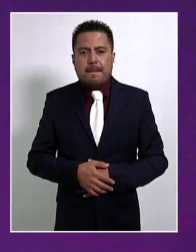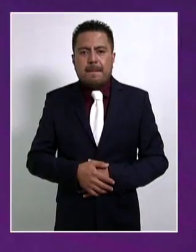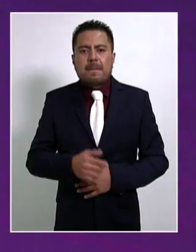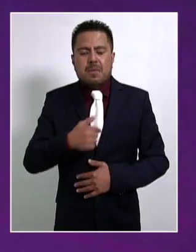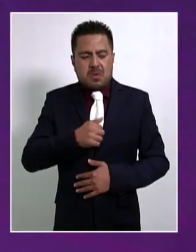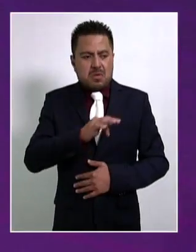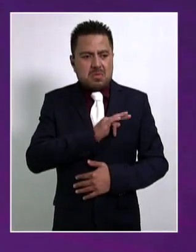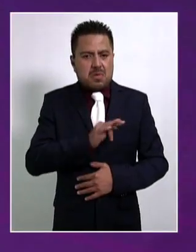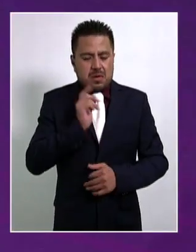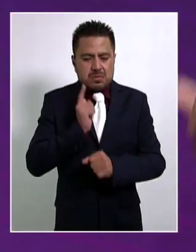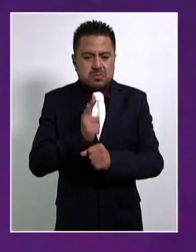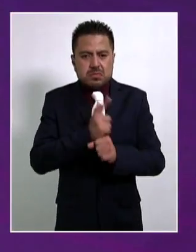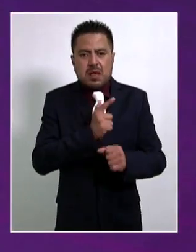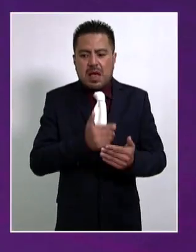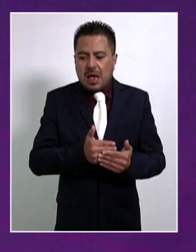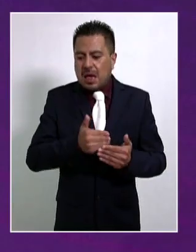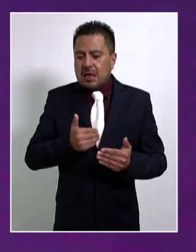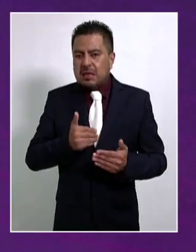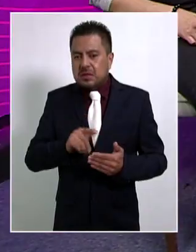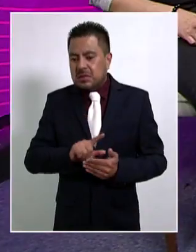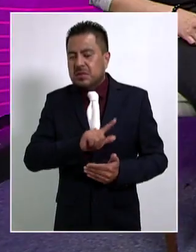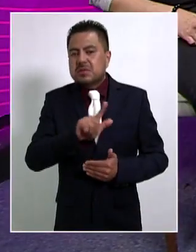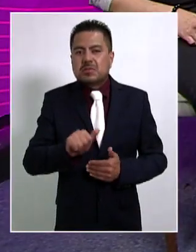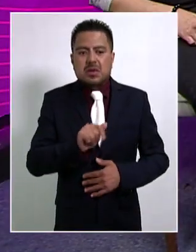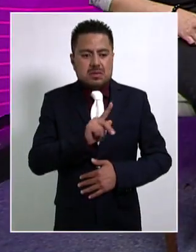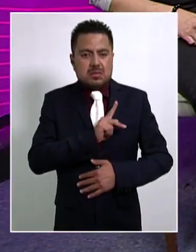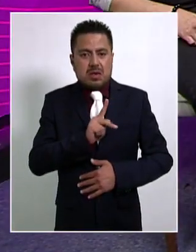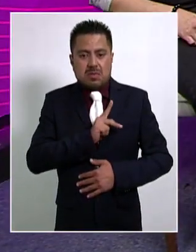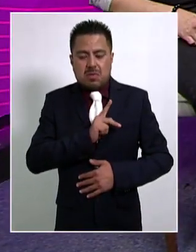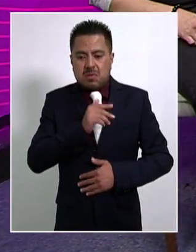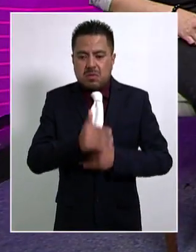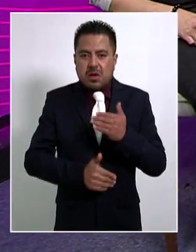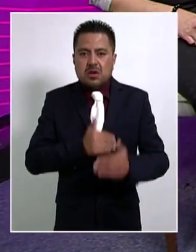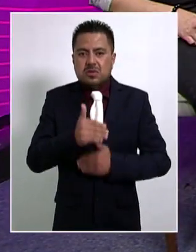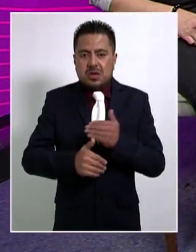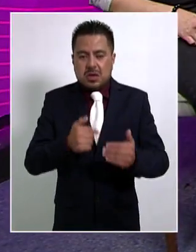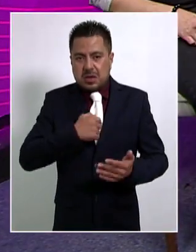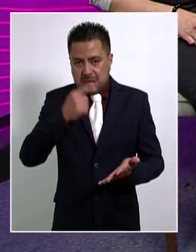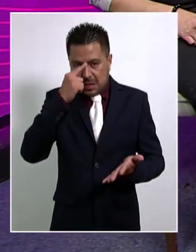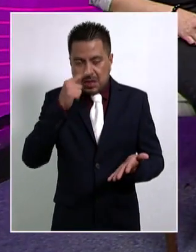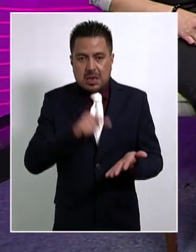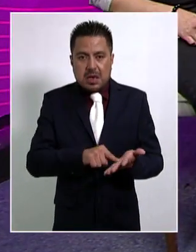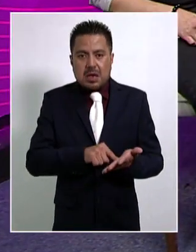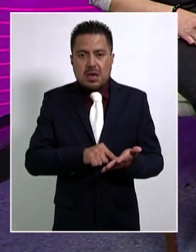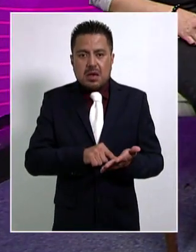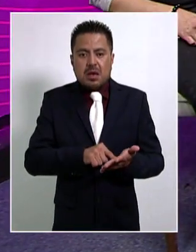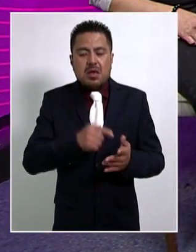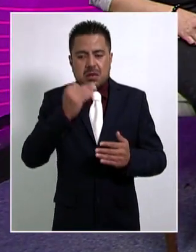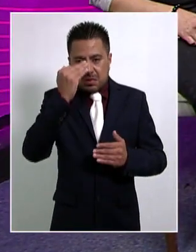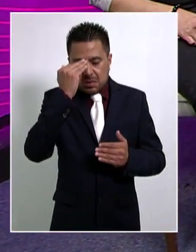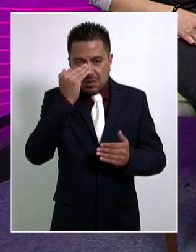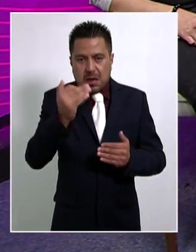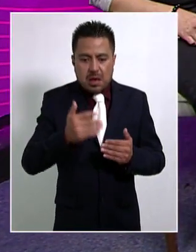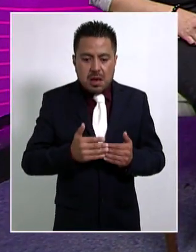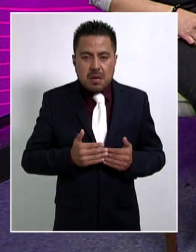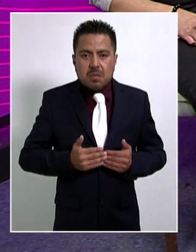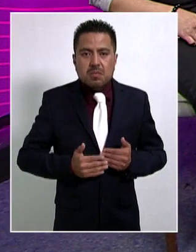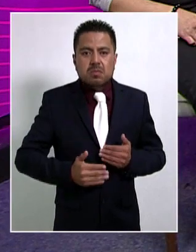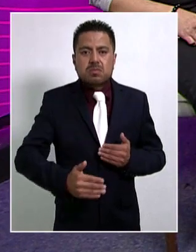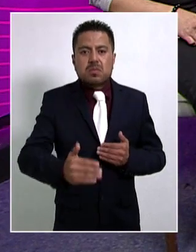Yo podría distinguir como un antes y un después en mi propio proceso. Creo que en el tiempo en el